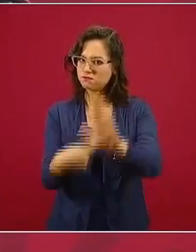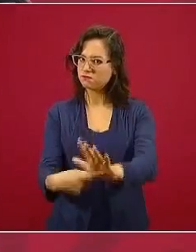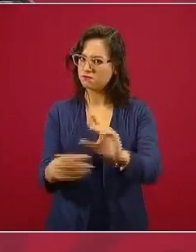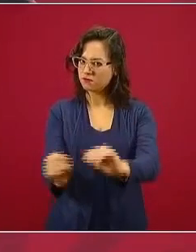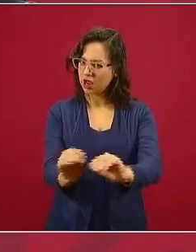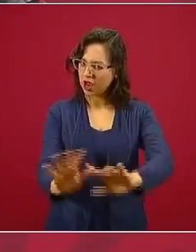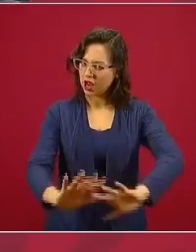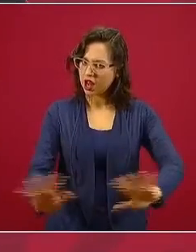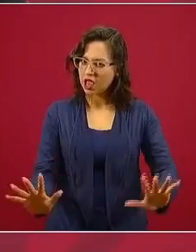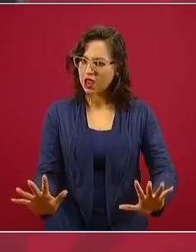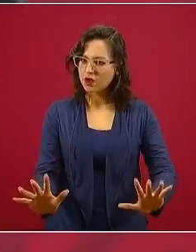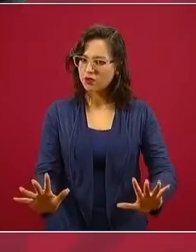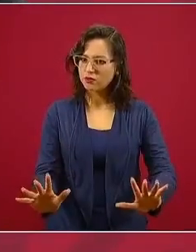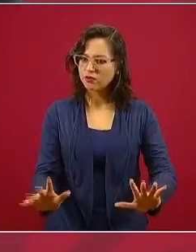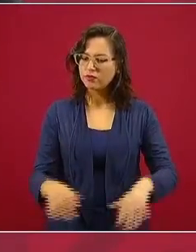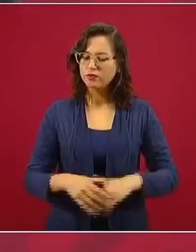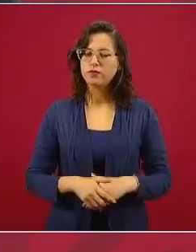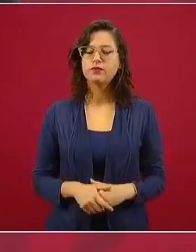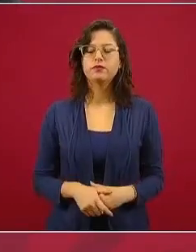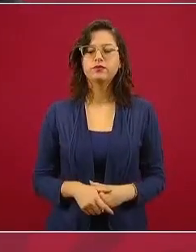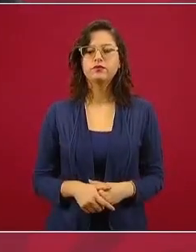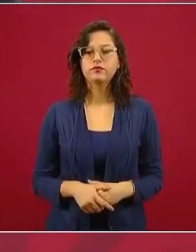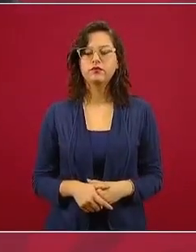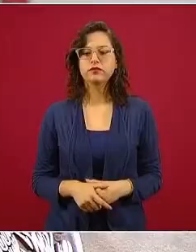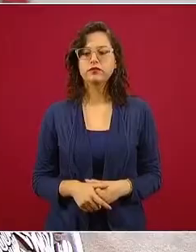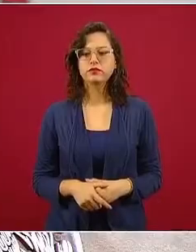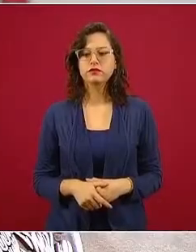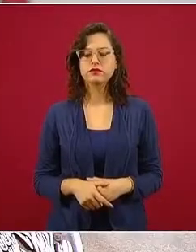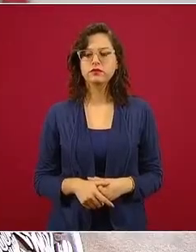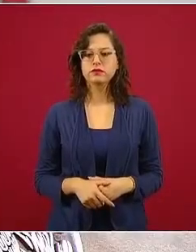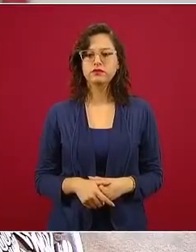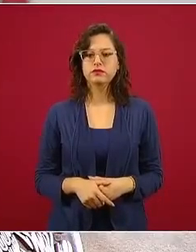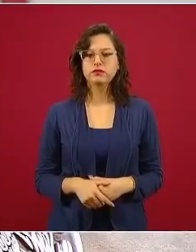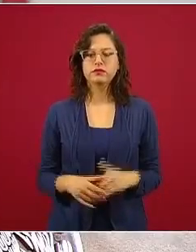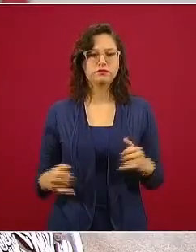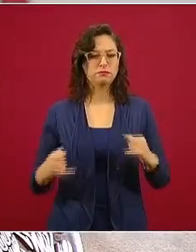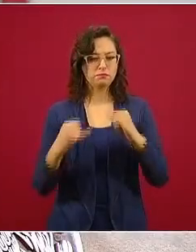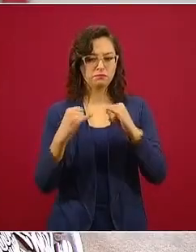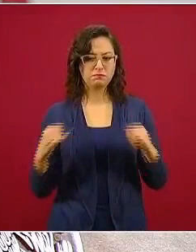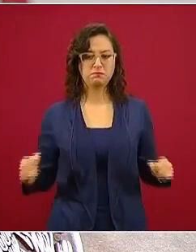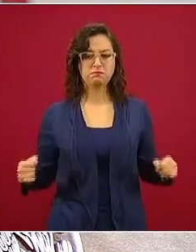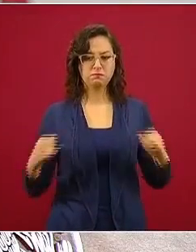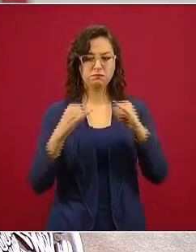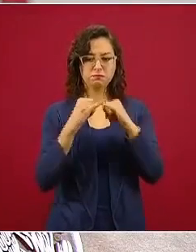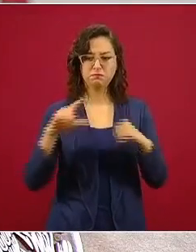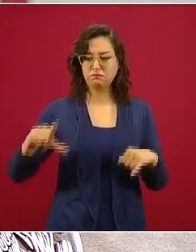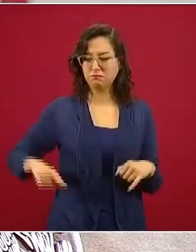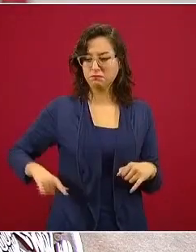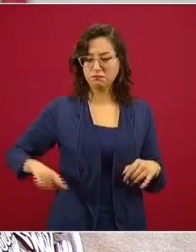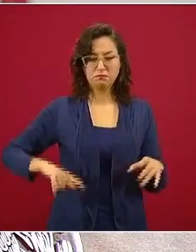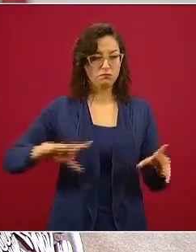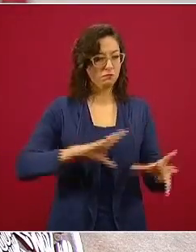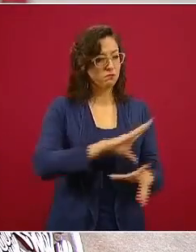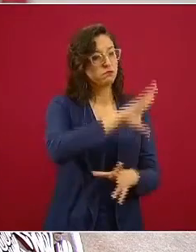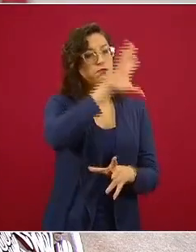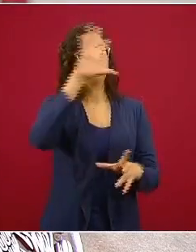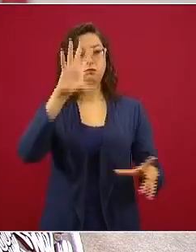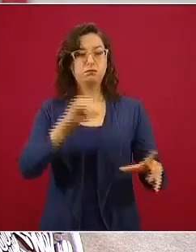a partir de ponernos de acuerdo todas las instituciones del Estado